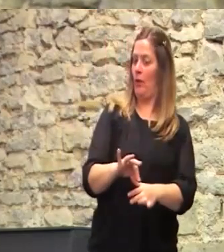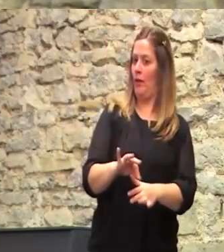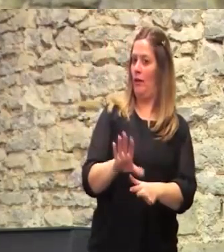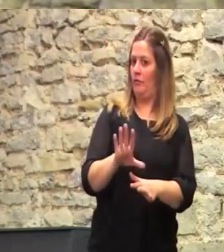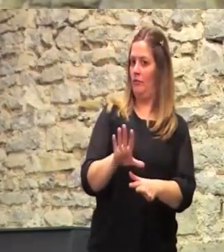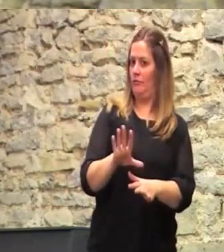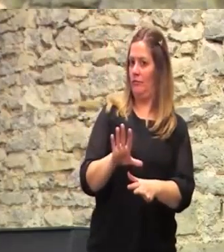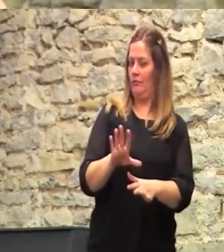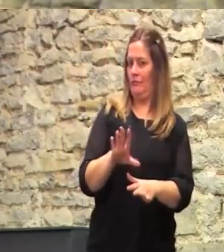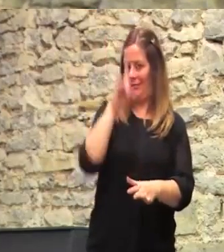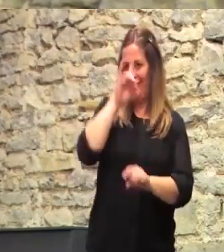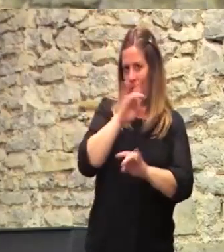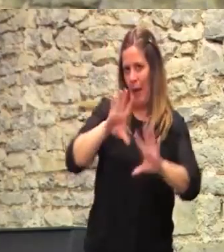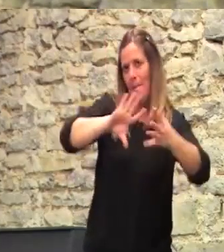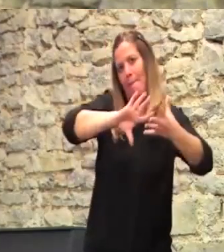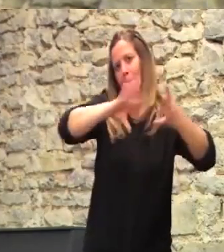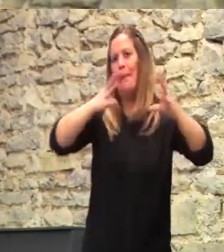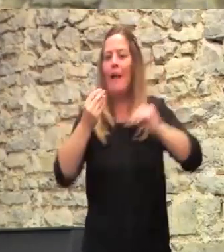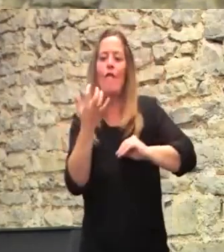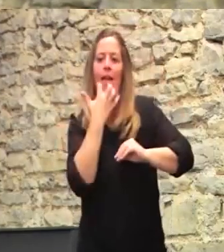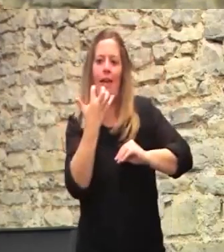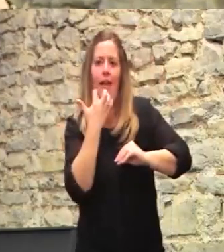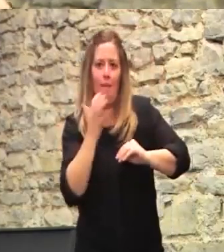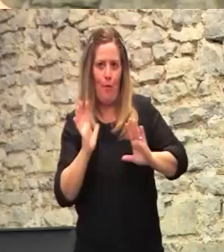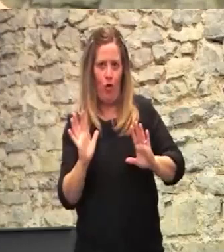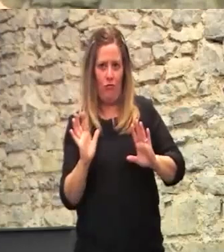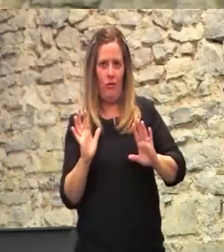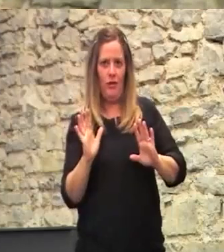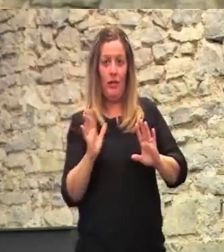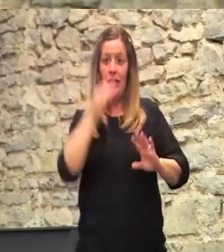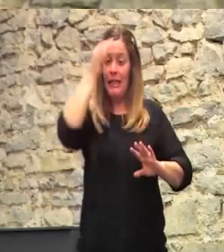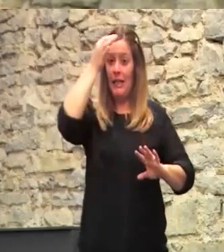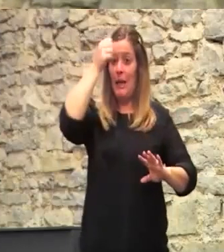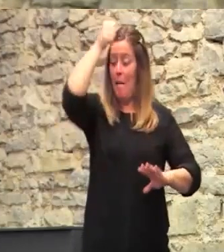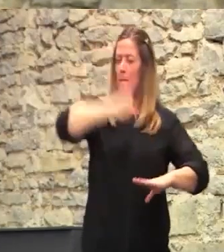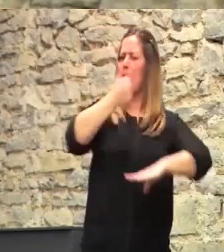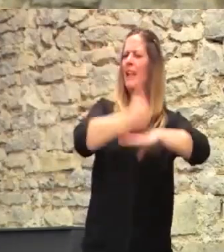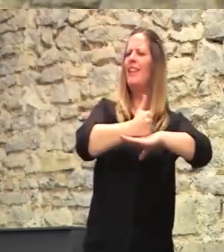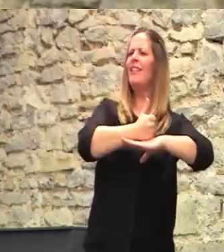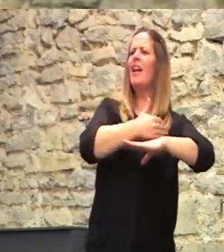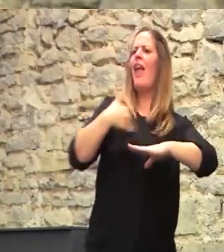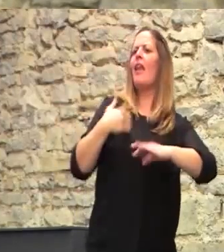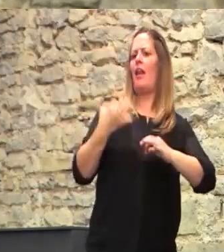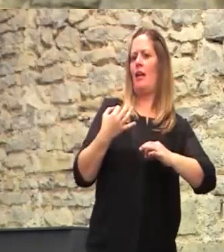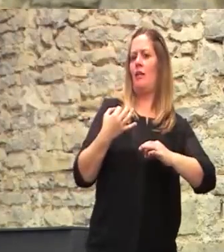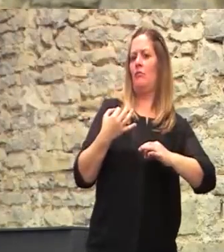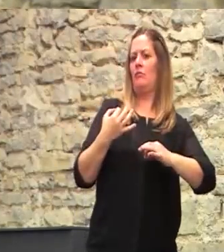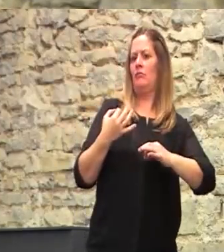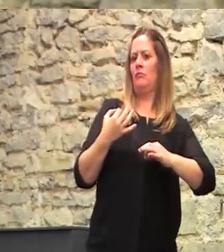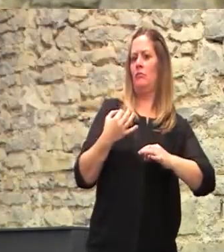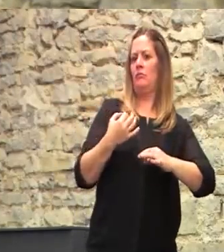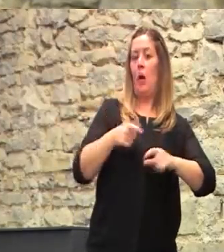una metáfora obviamente es decir como si el patente de los quiere esperado es los varones son jugadores